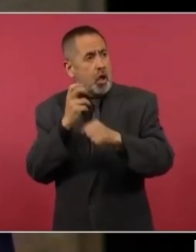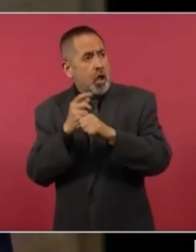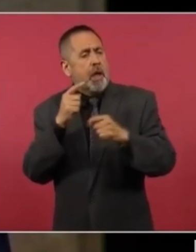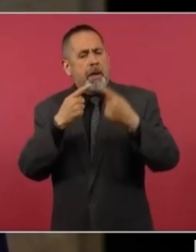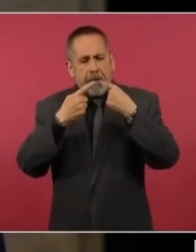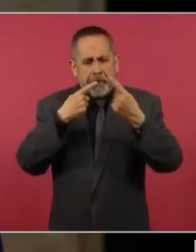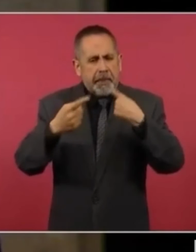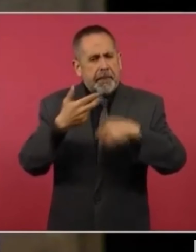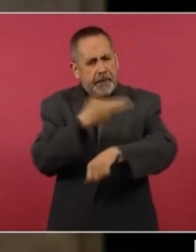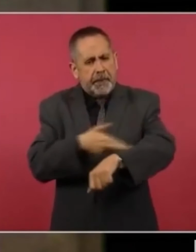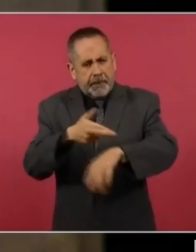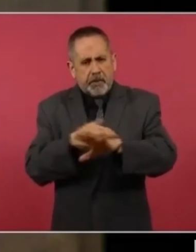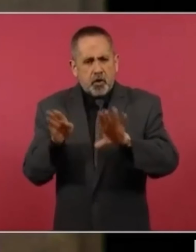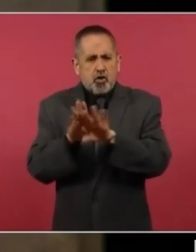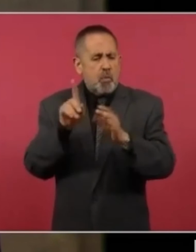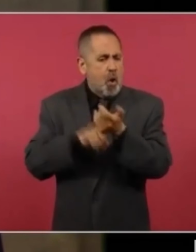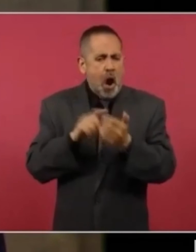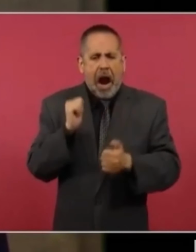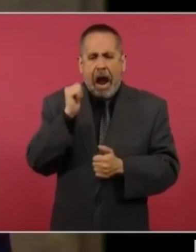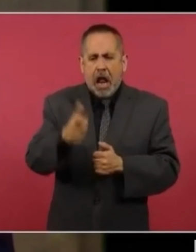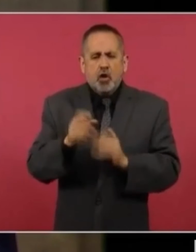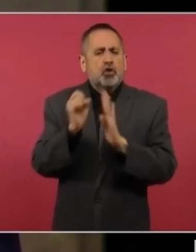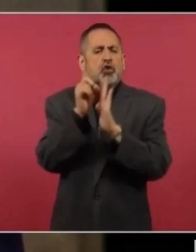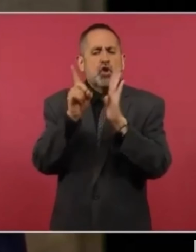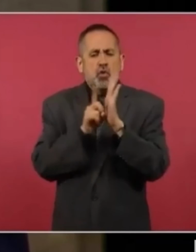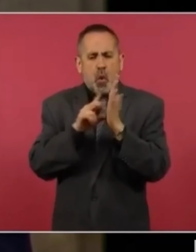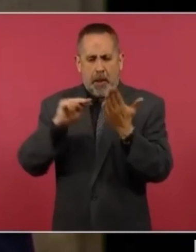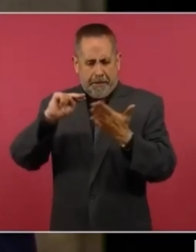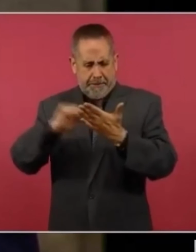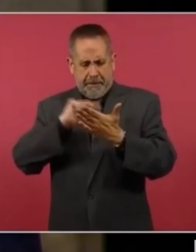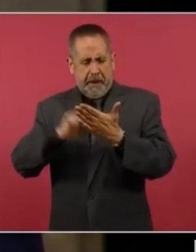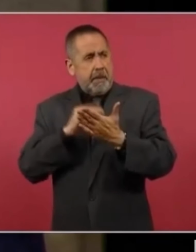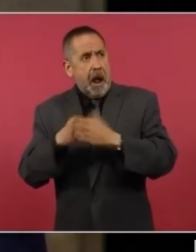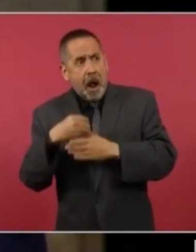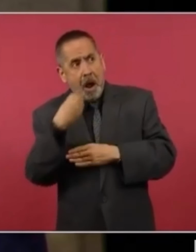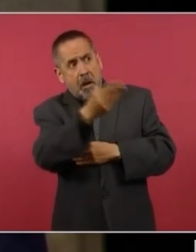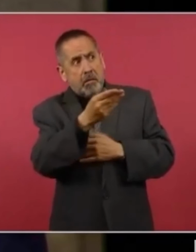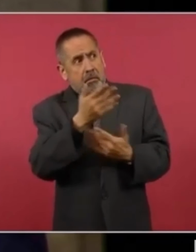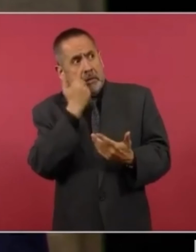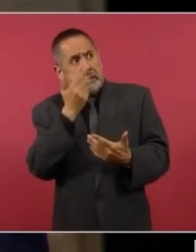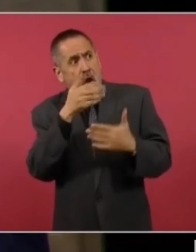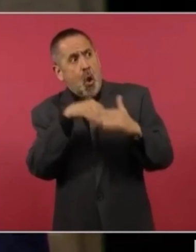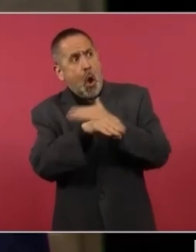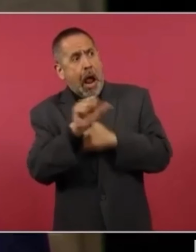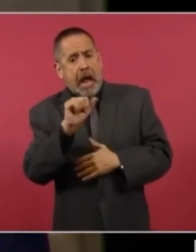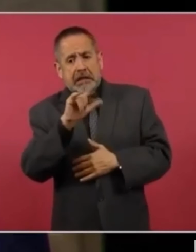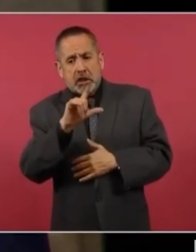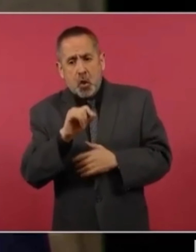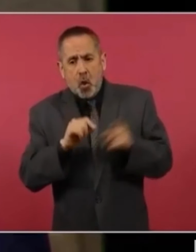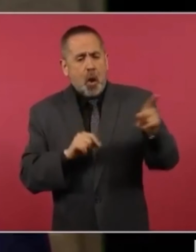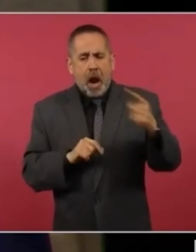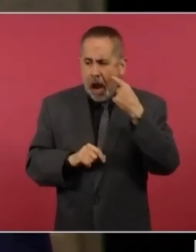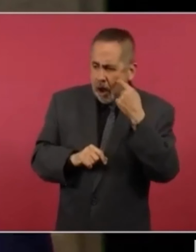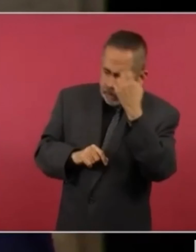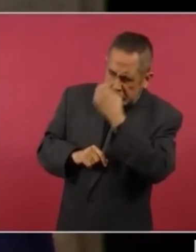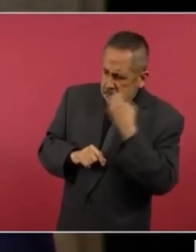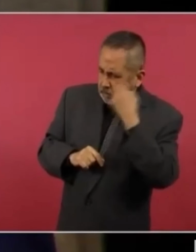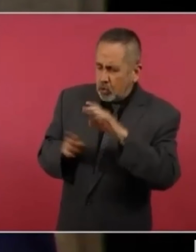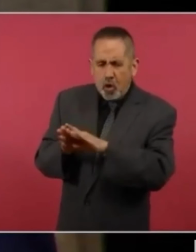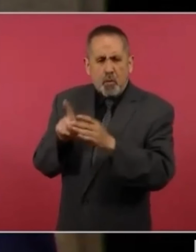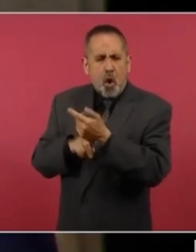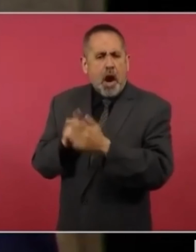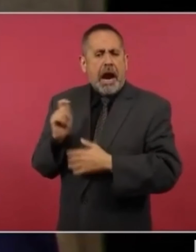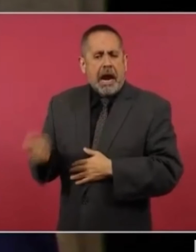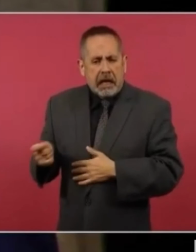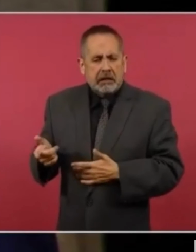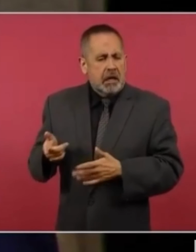se aseguran de presentar una solicitud mostrando que se hace una verificación de antecedentes, tiene